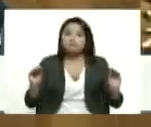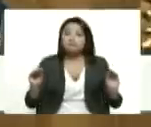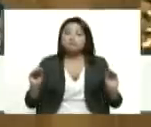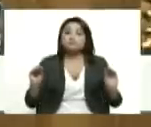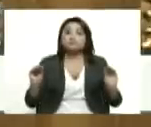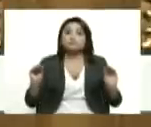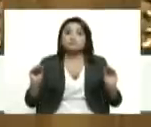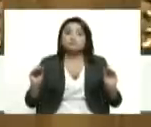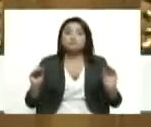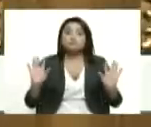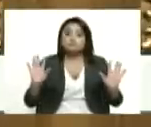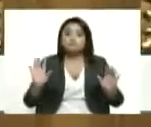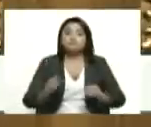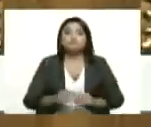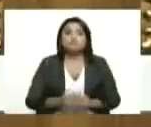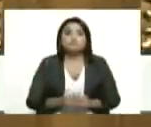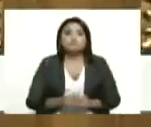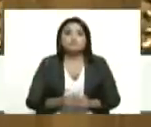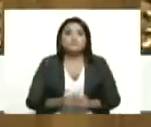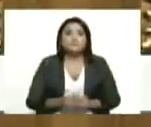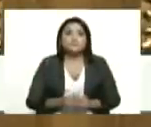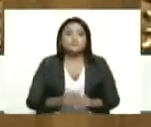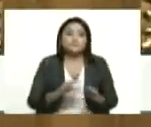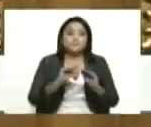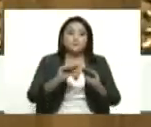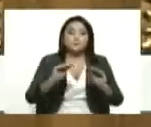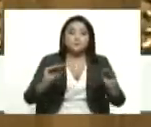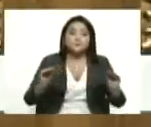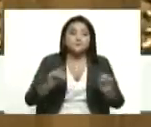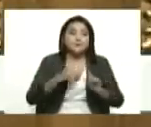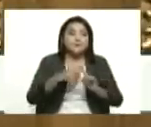ha estado poniendo al tanto